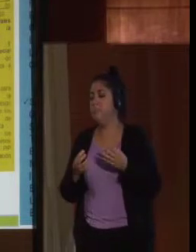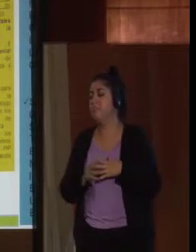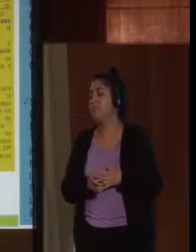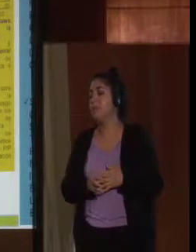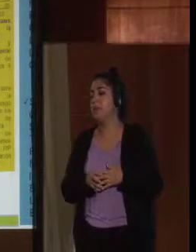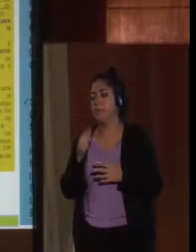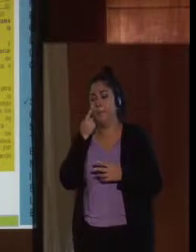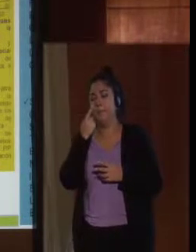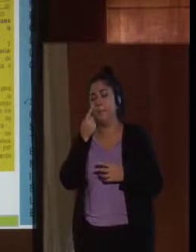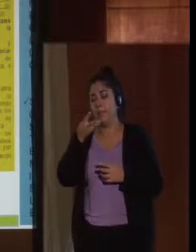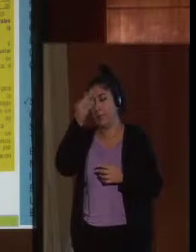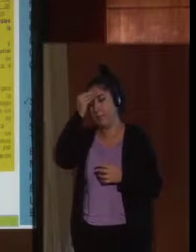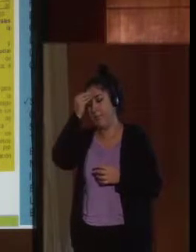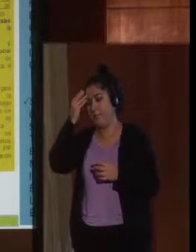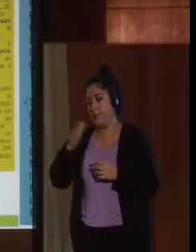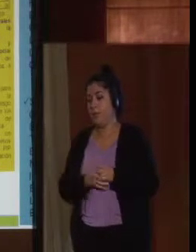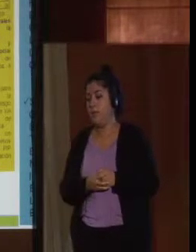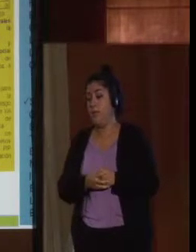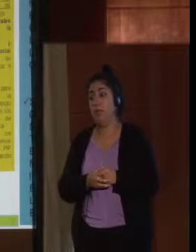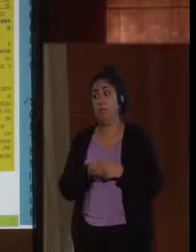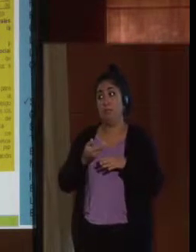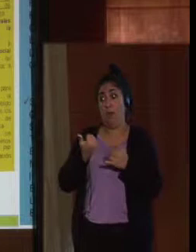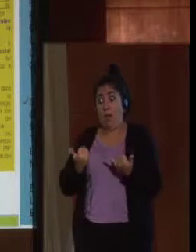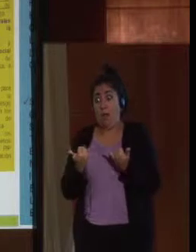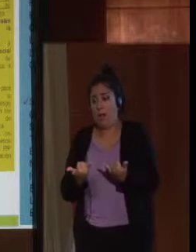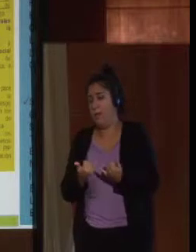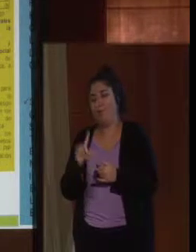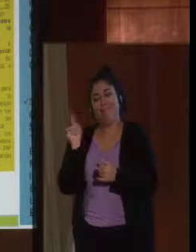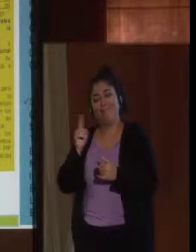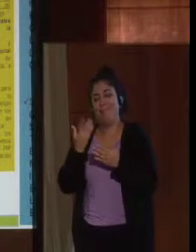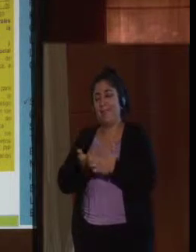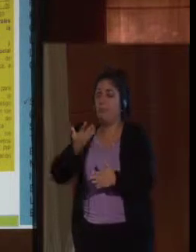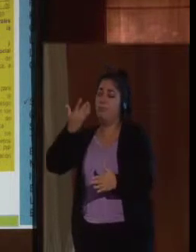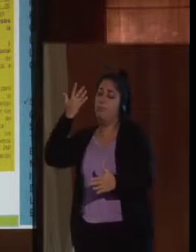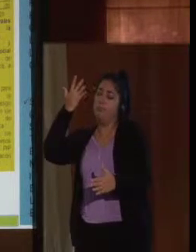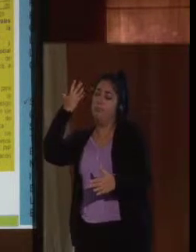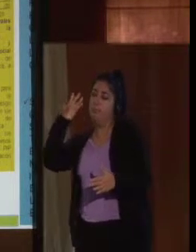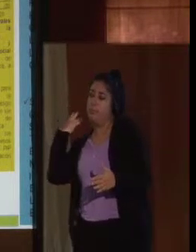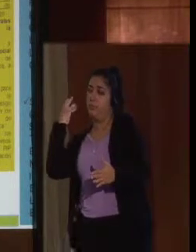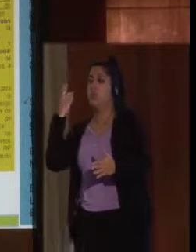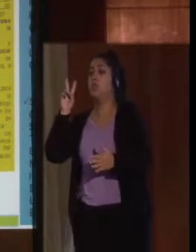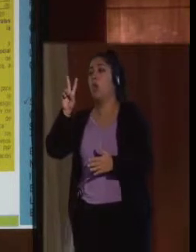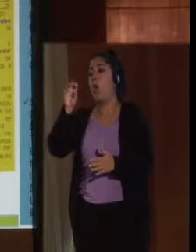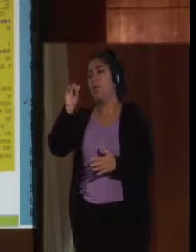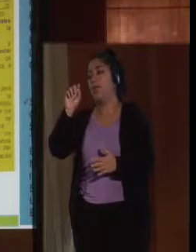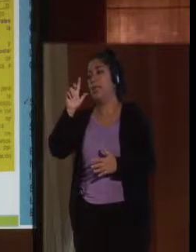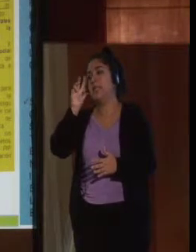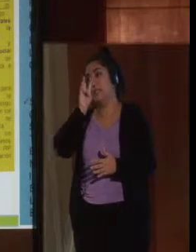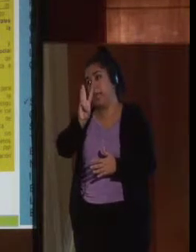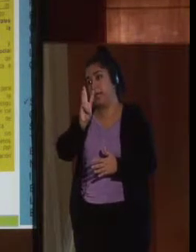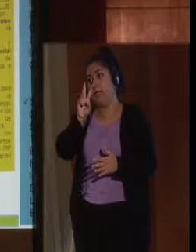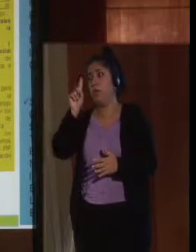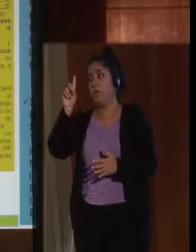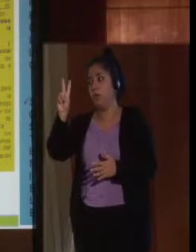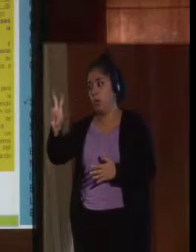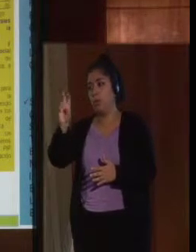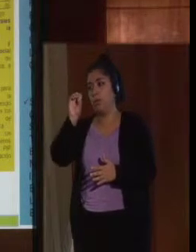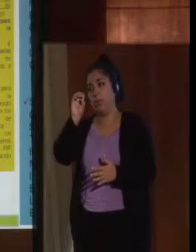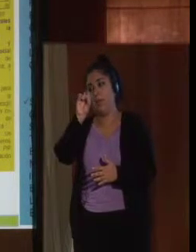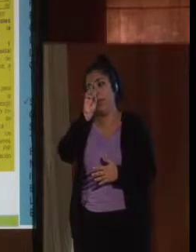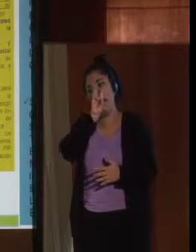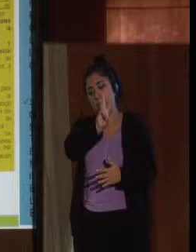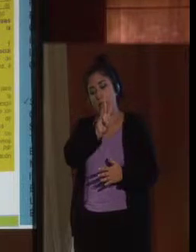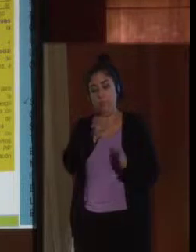2006-2007, como se puede observar, donde se comenzó a trabajar el tema fundamentalmente para sentar las